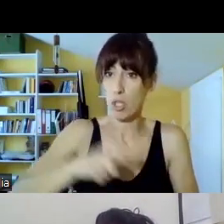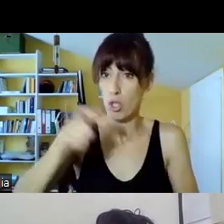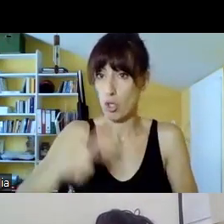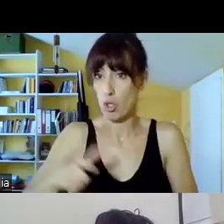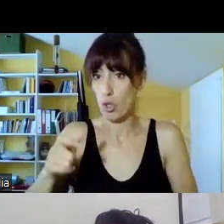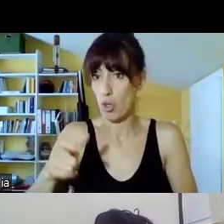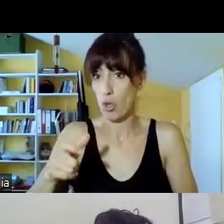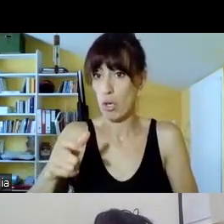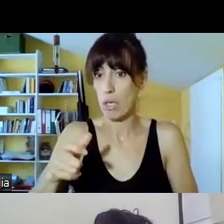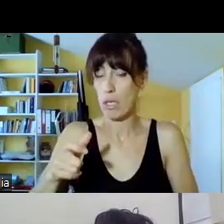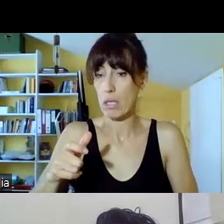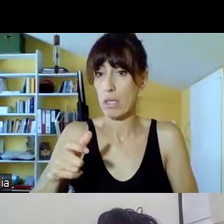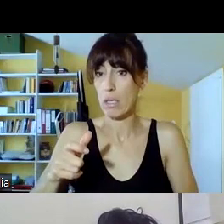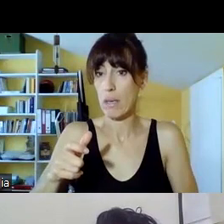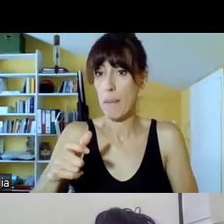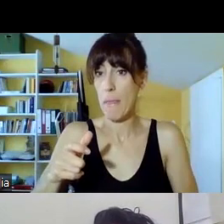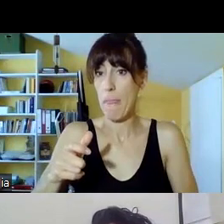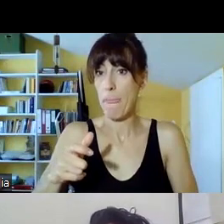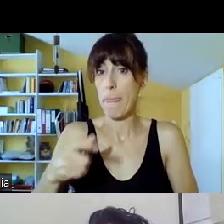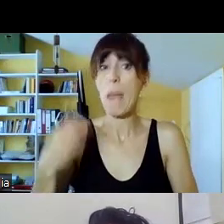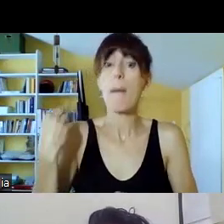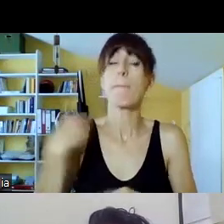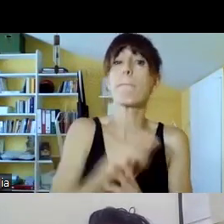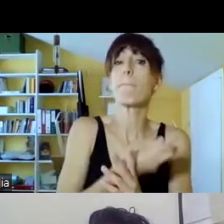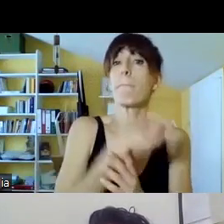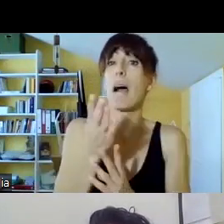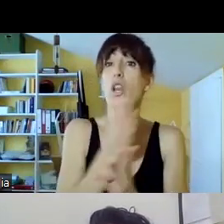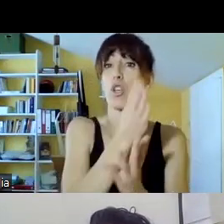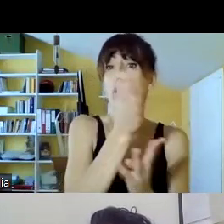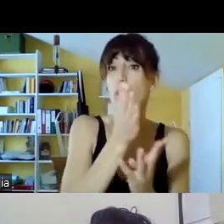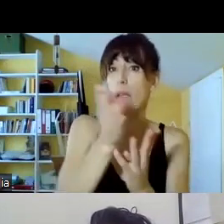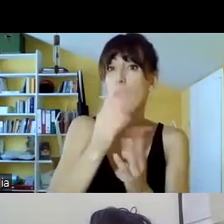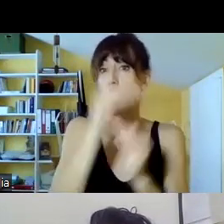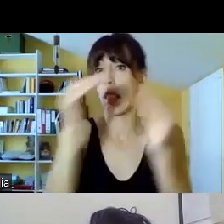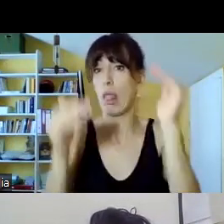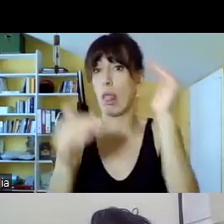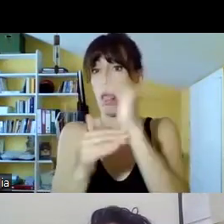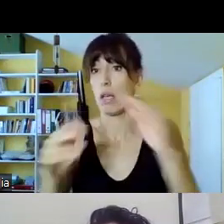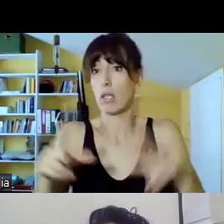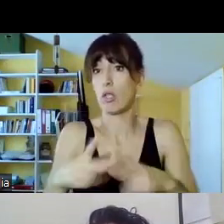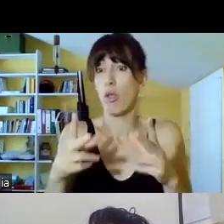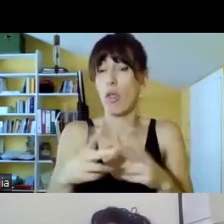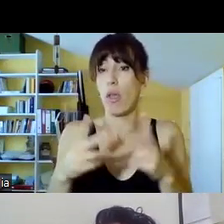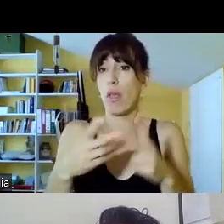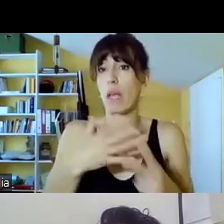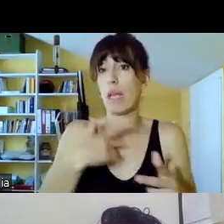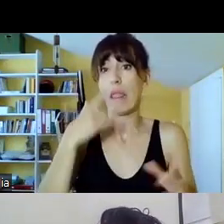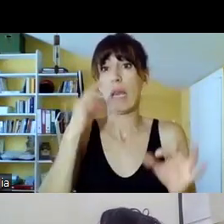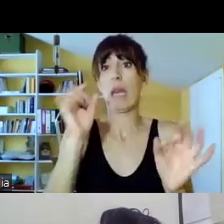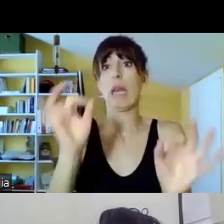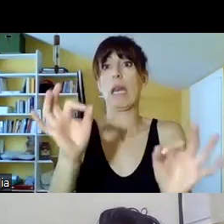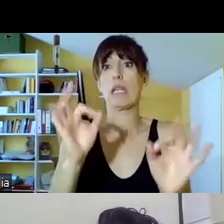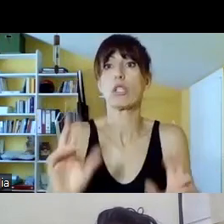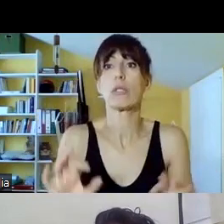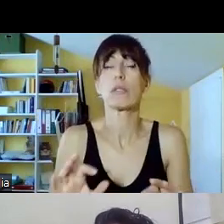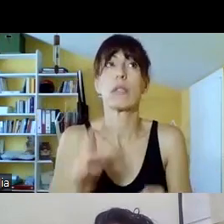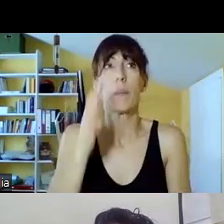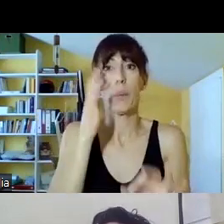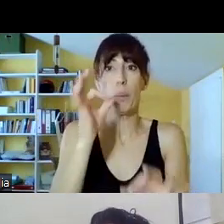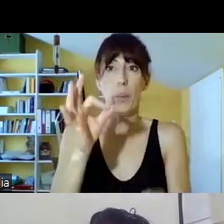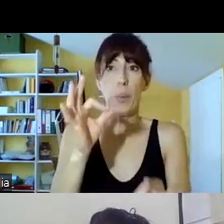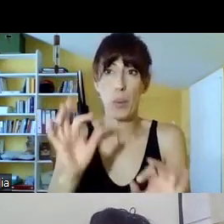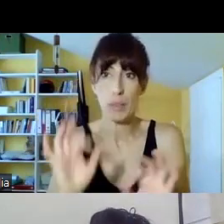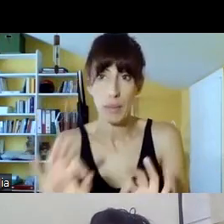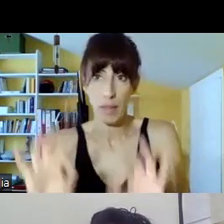sitúan simultáneamente en varios ejes de desigualdad social son expuestas a riesgos específicos añadidos, que no